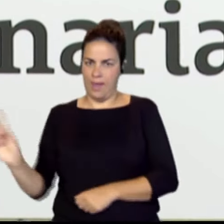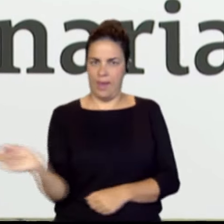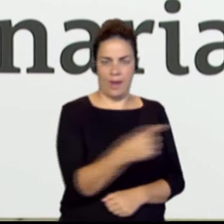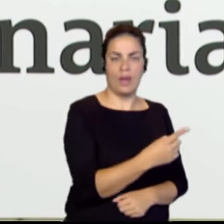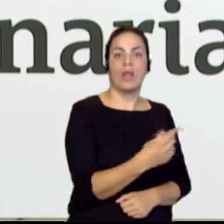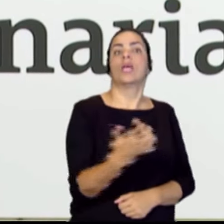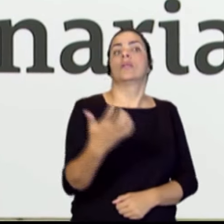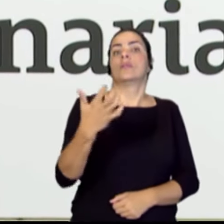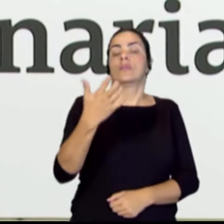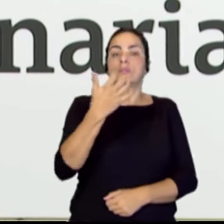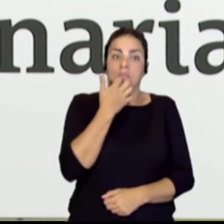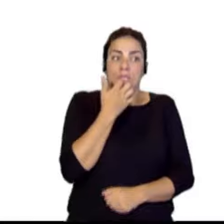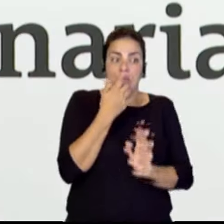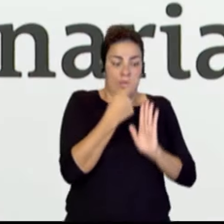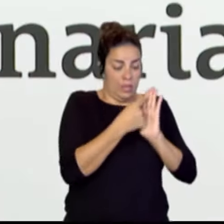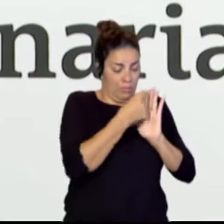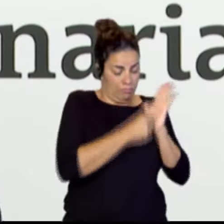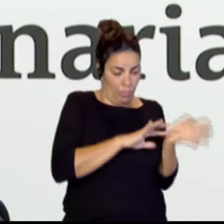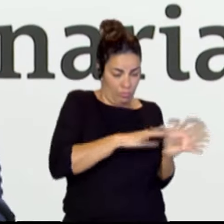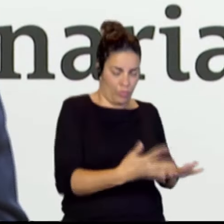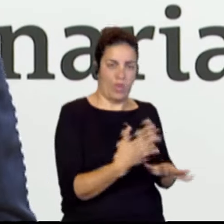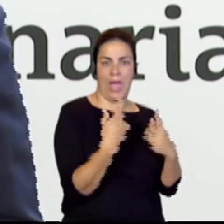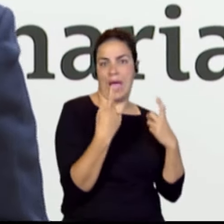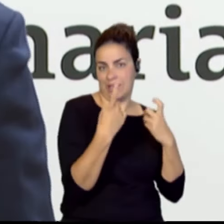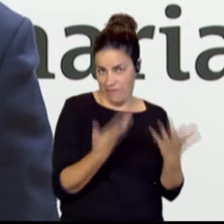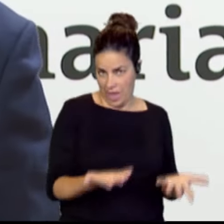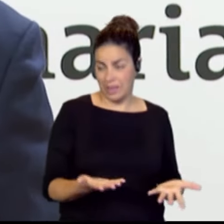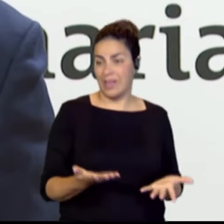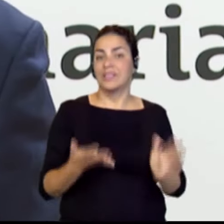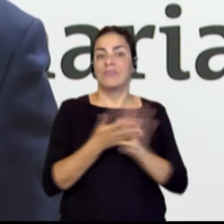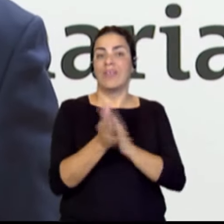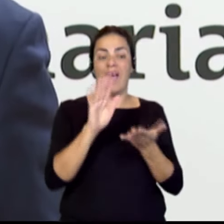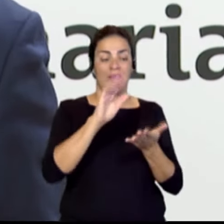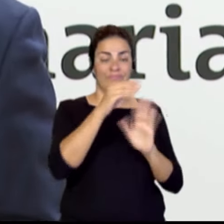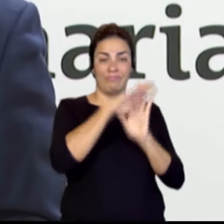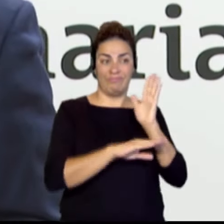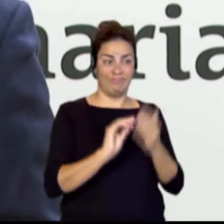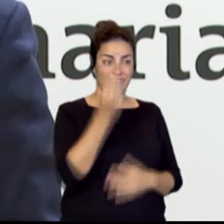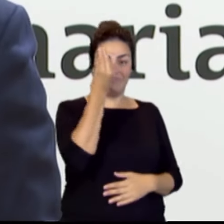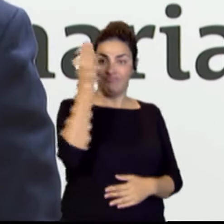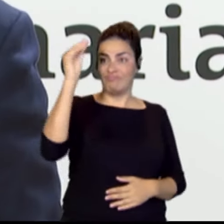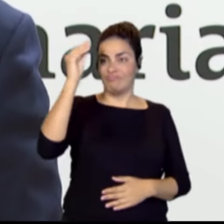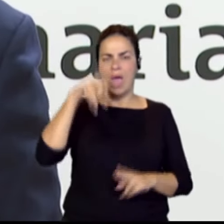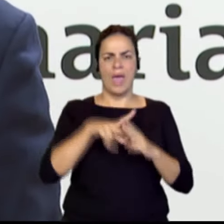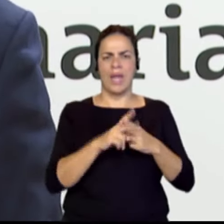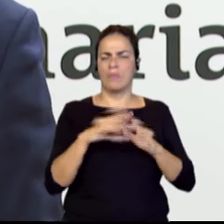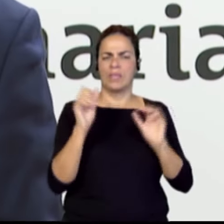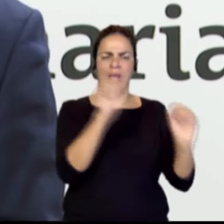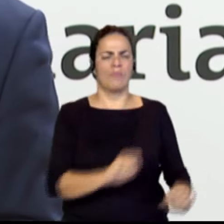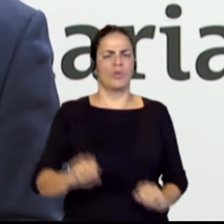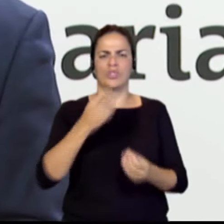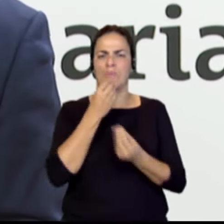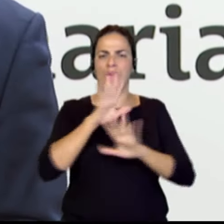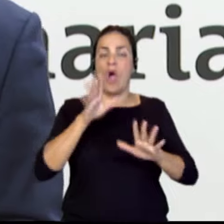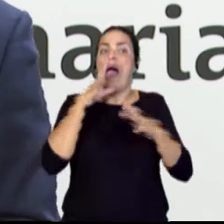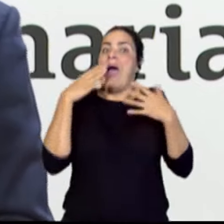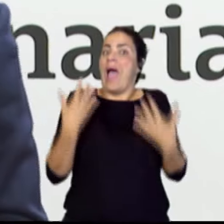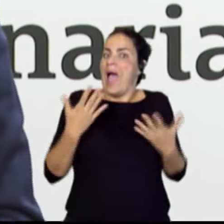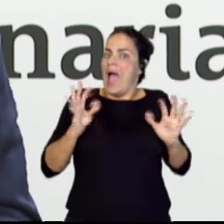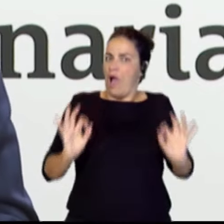que requieran de su aplicación este protocolo es la mejor herramienta de protección en este momento pero no es la